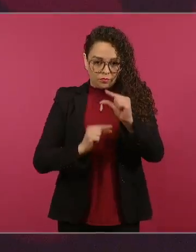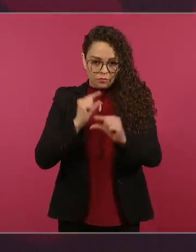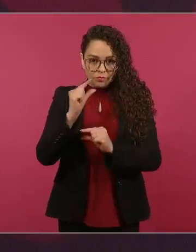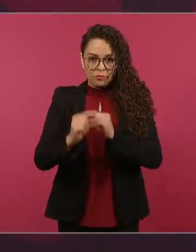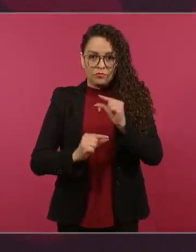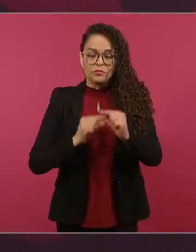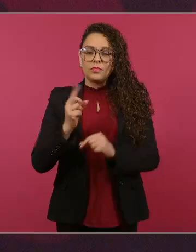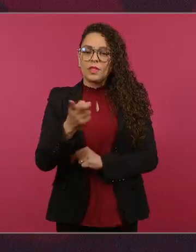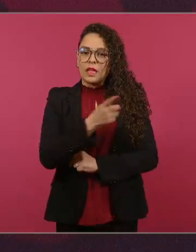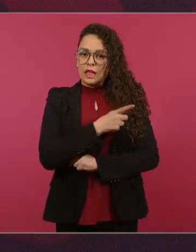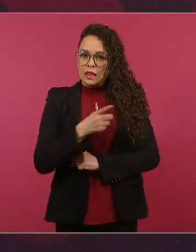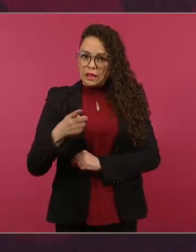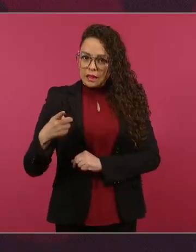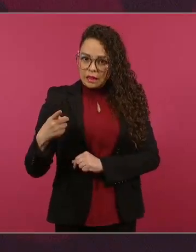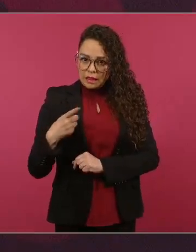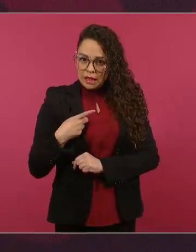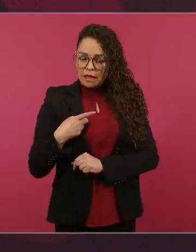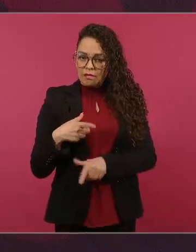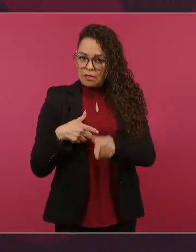Y es